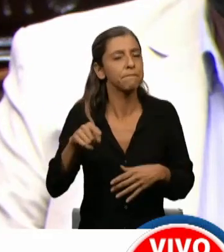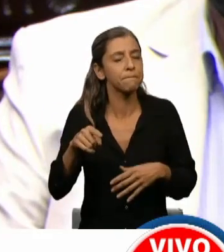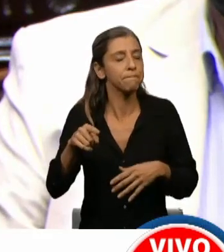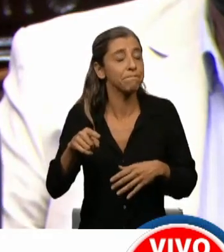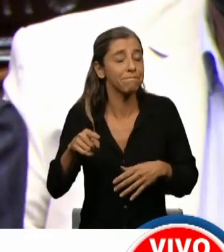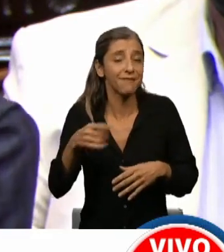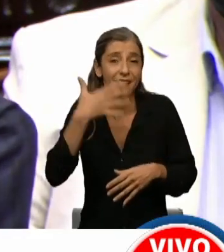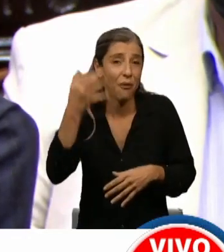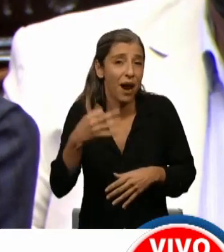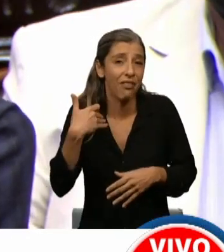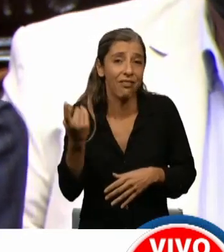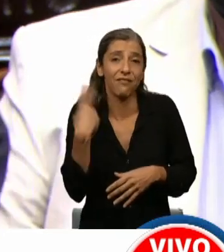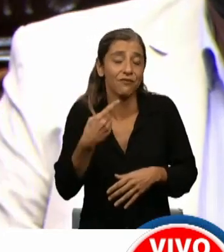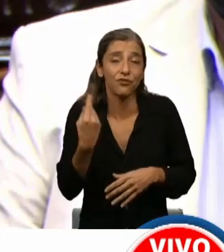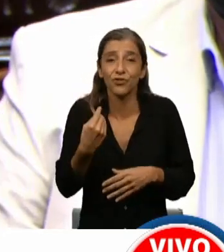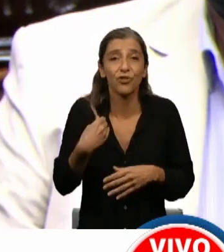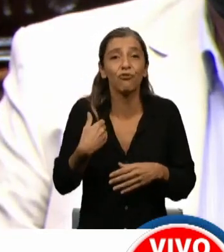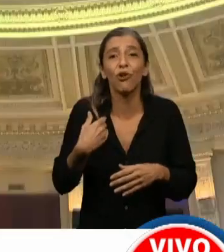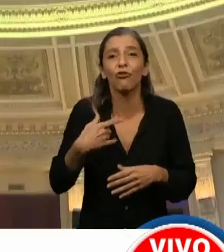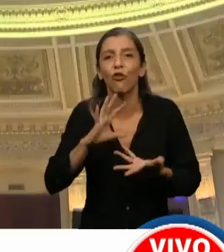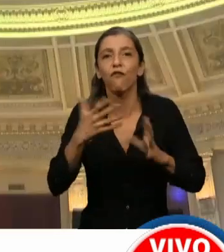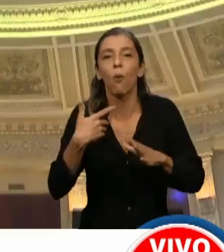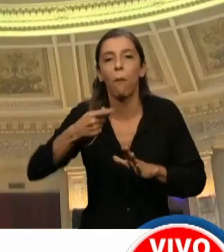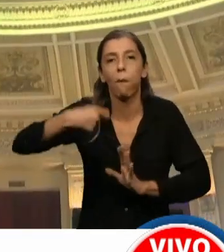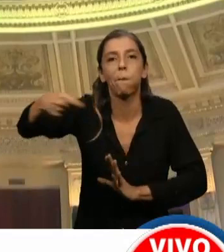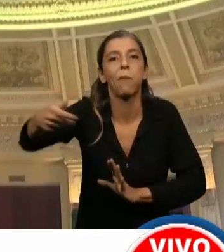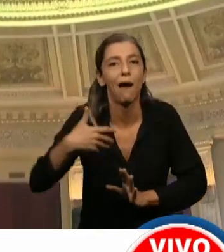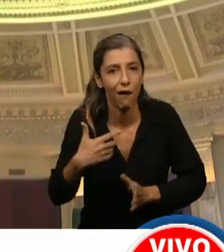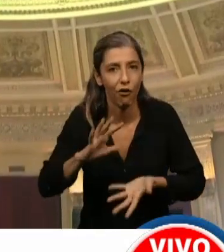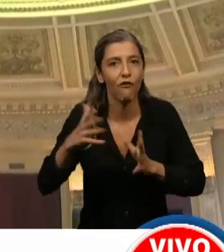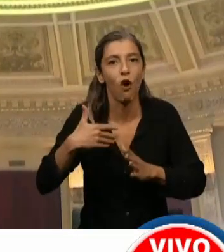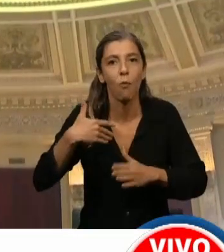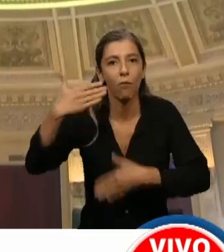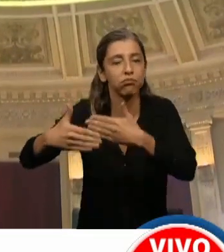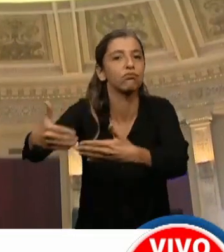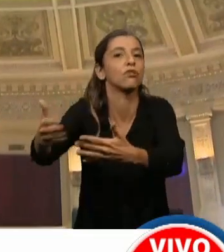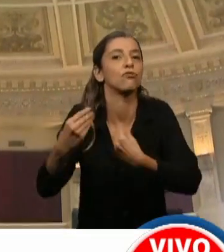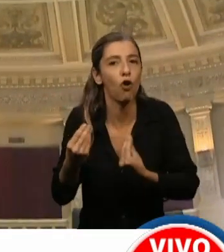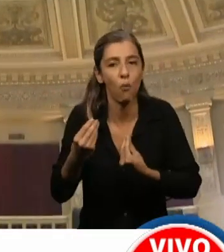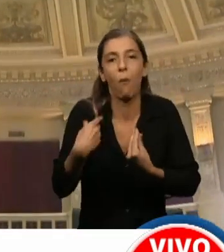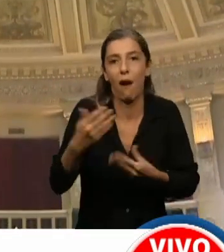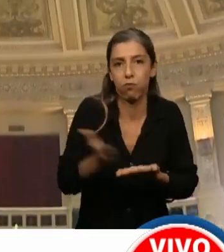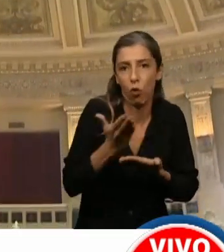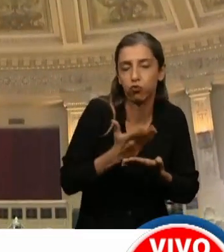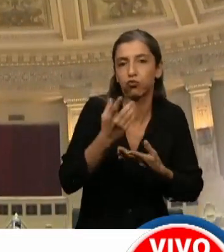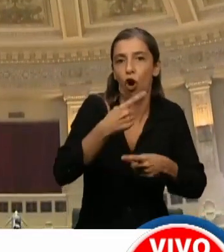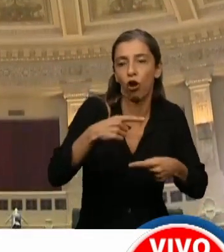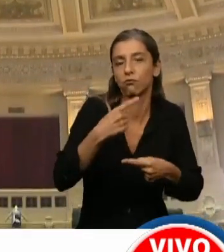generaron la ampliación de la capacidad de pago, la ampliación de la capacidad productiva para poder enfrentar